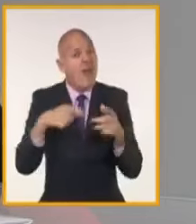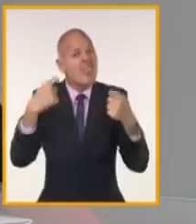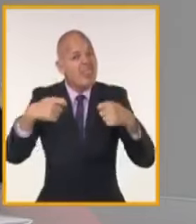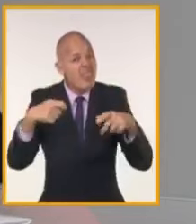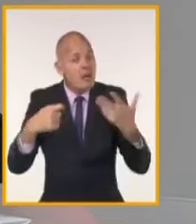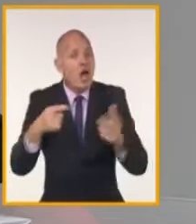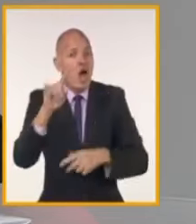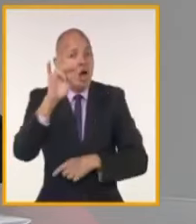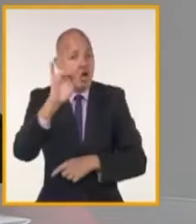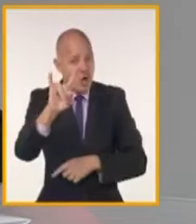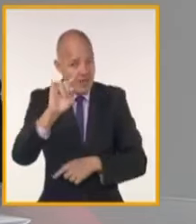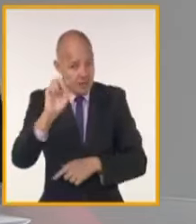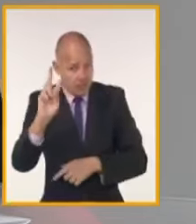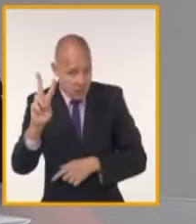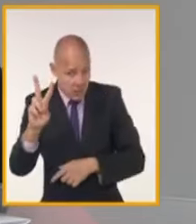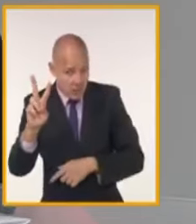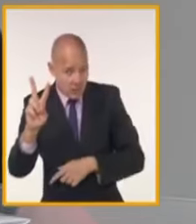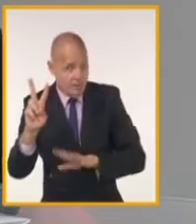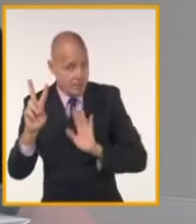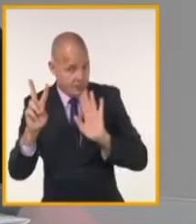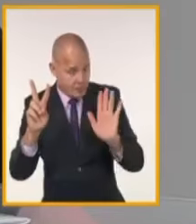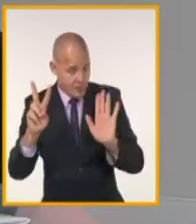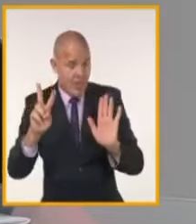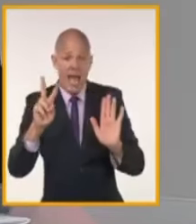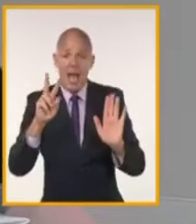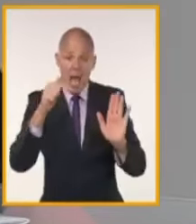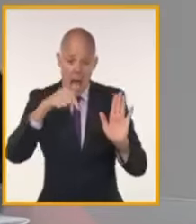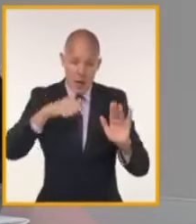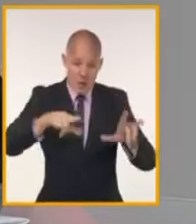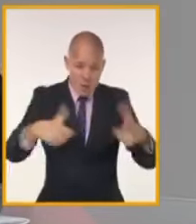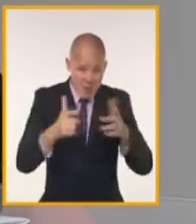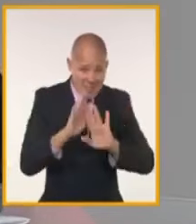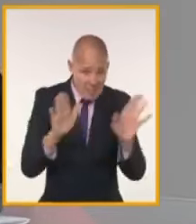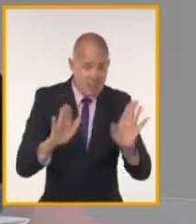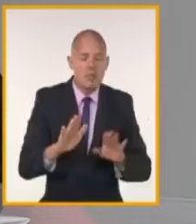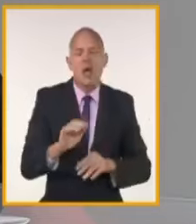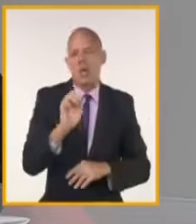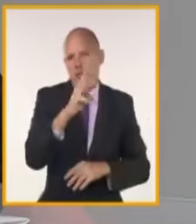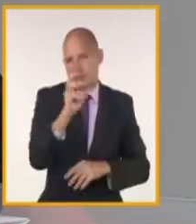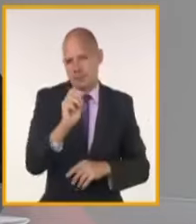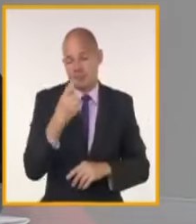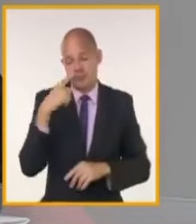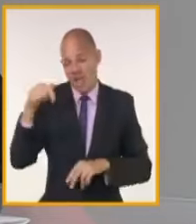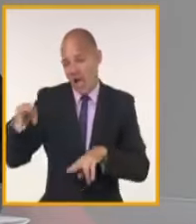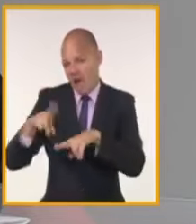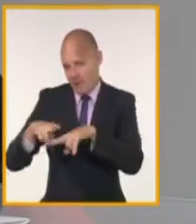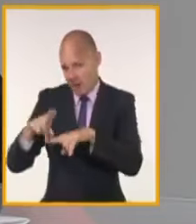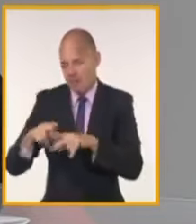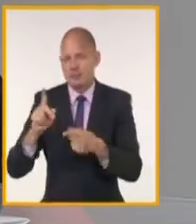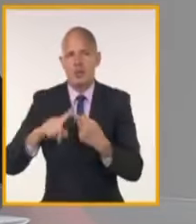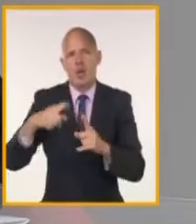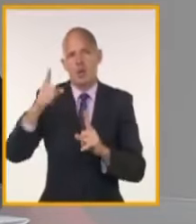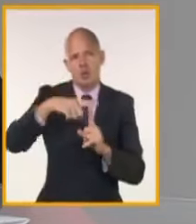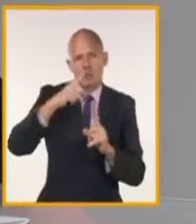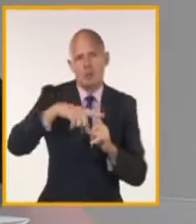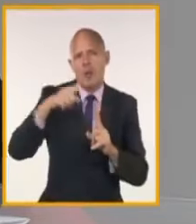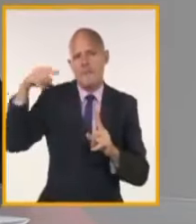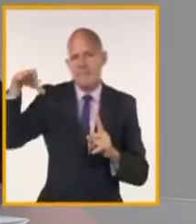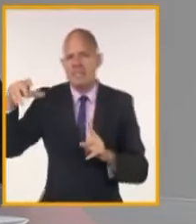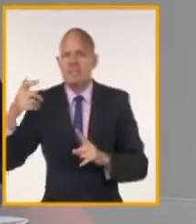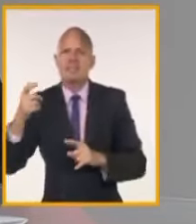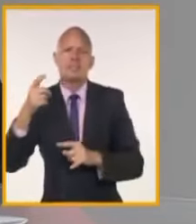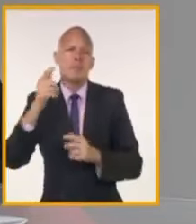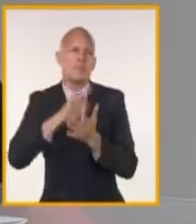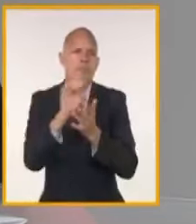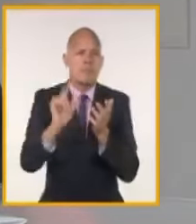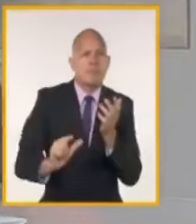ejecutando las obras civiles Aquí tengo una lista que la digo rápido mira en la Habana en las Tun en Pinal Río en mayabeque en Santi espírito en guantánamo